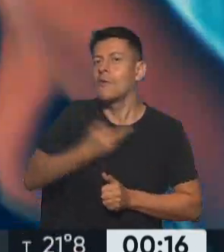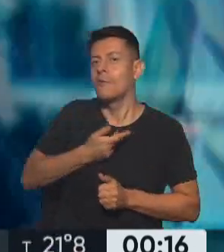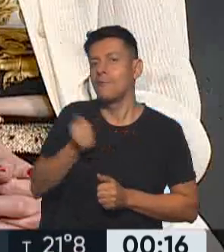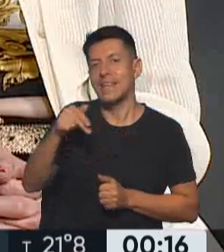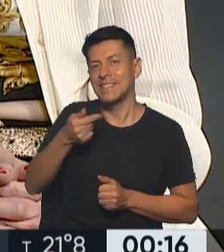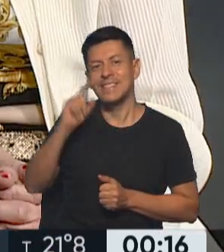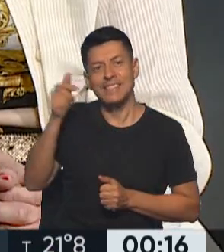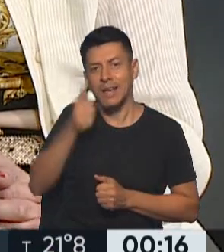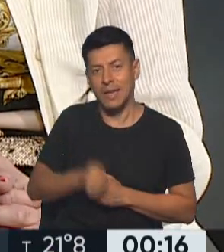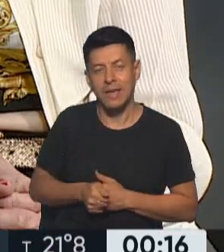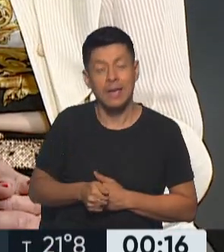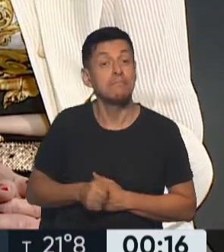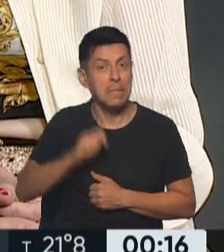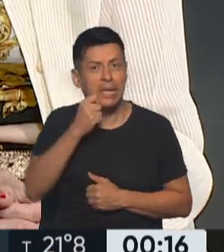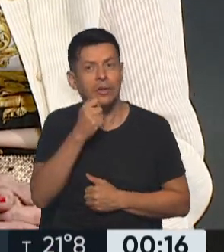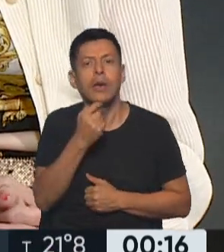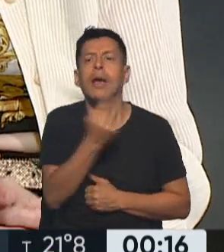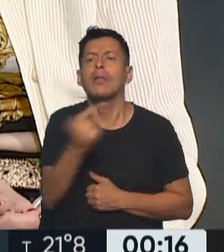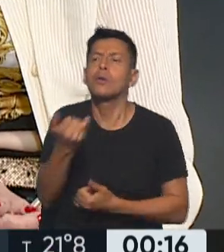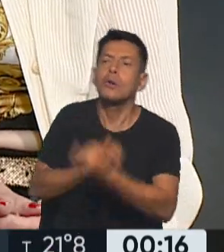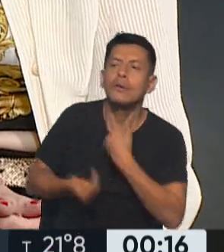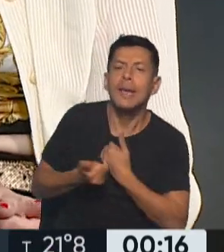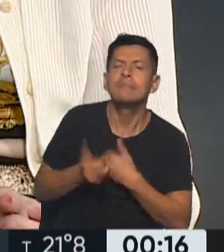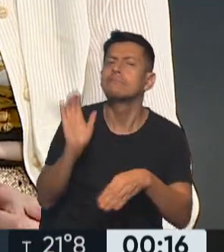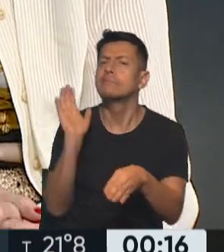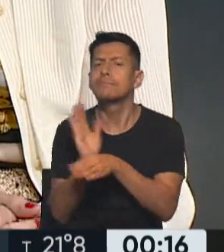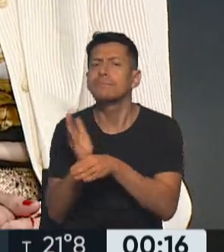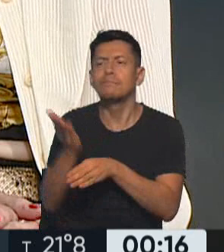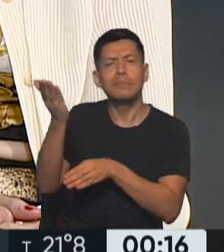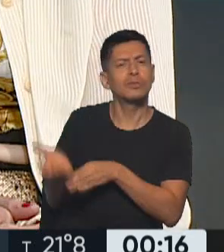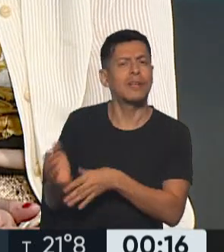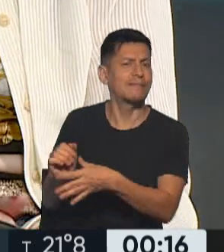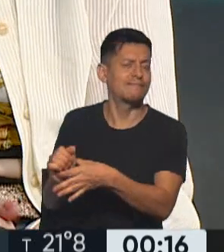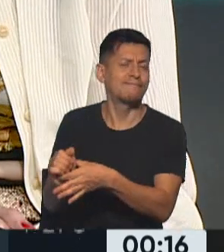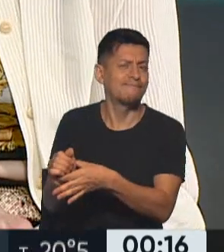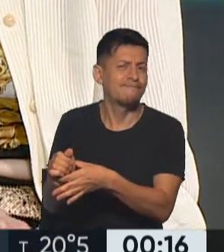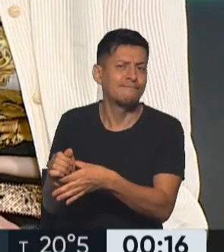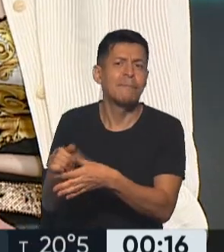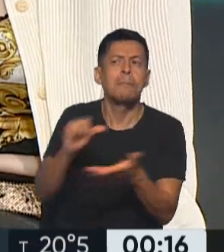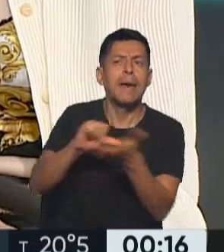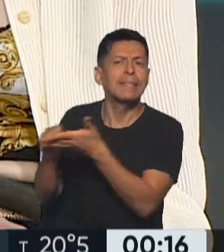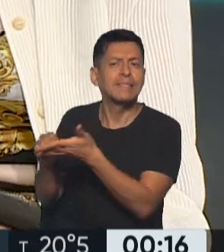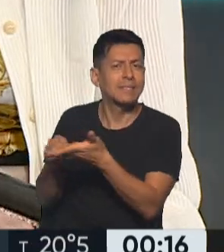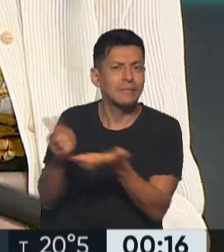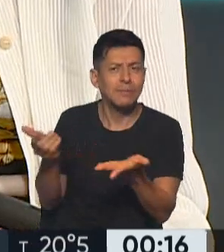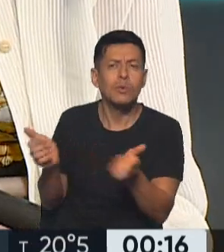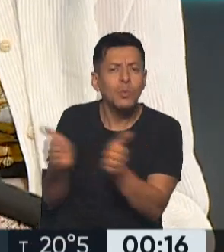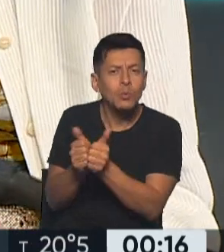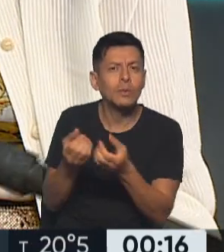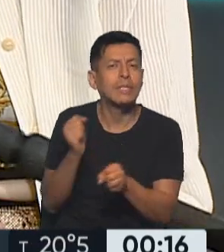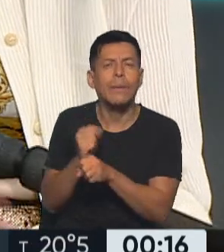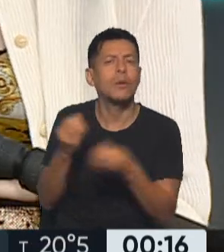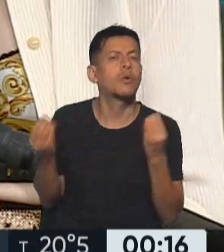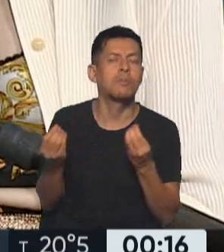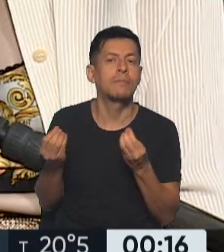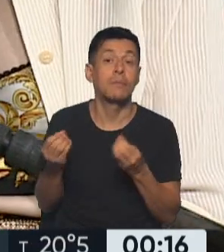momento. Quiero que me cuente cada uno de ustedes qué significa trabajar con una artista de los países hermanos. Es una oportunidad